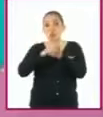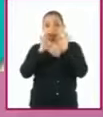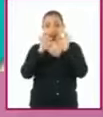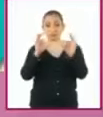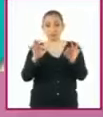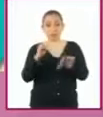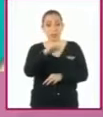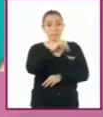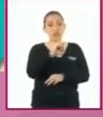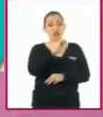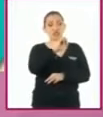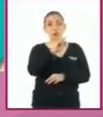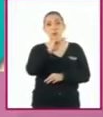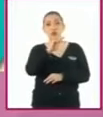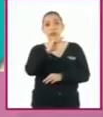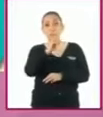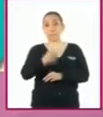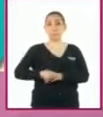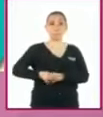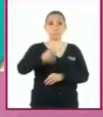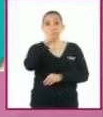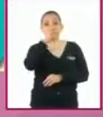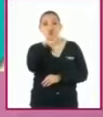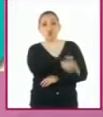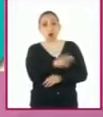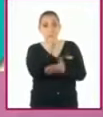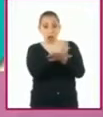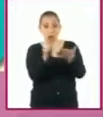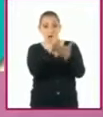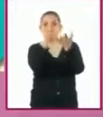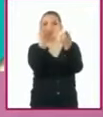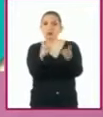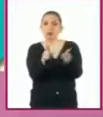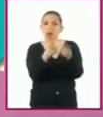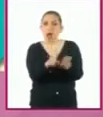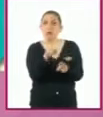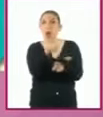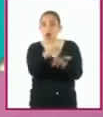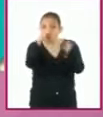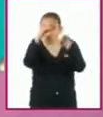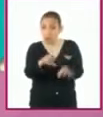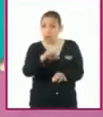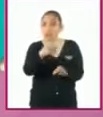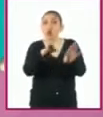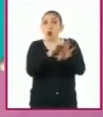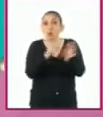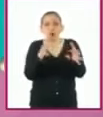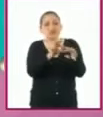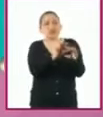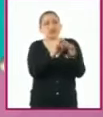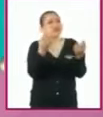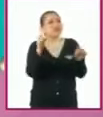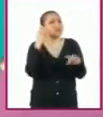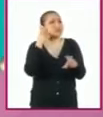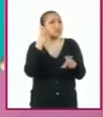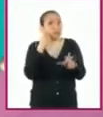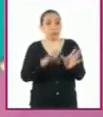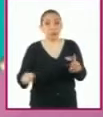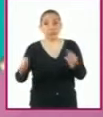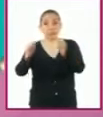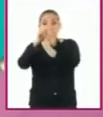En Mesopotamia se creó por primera vez una escritura musical, aunque no hay certeza de cómo la interpretaban. En